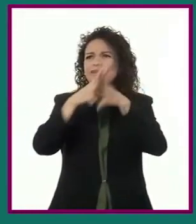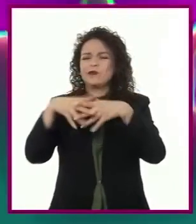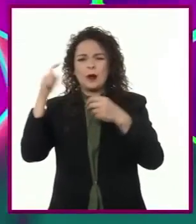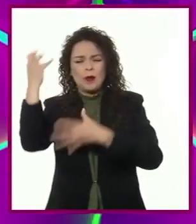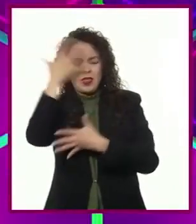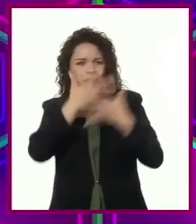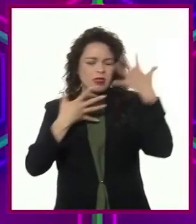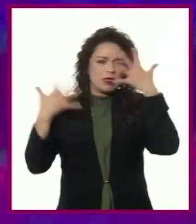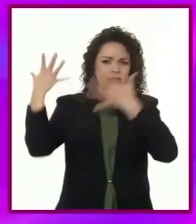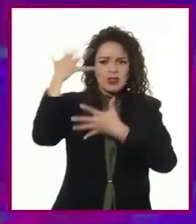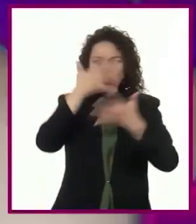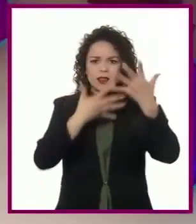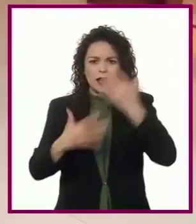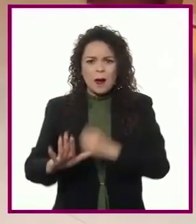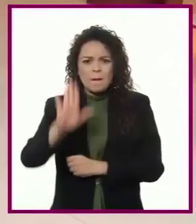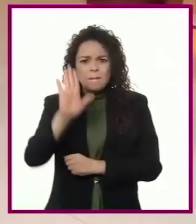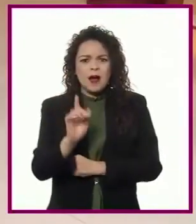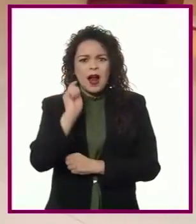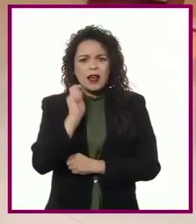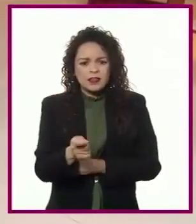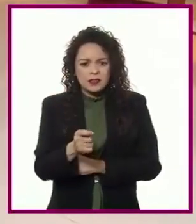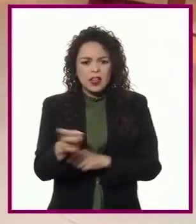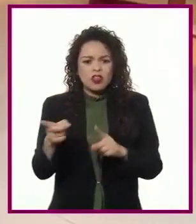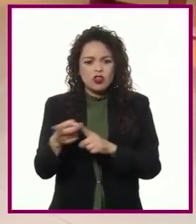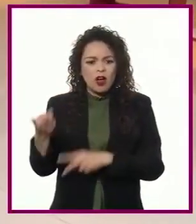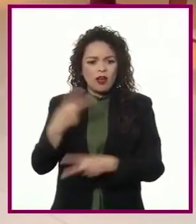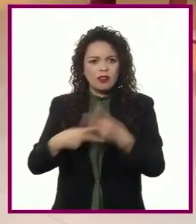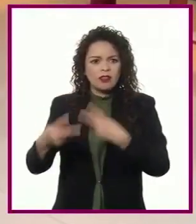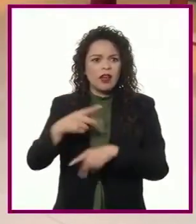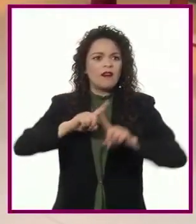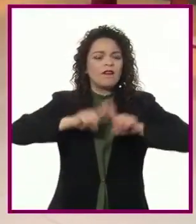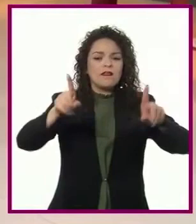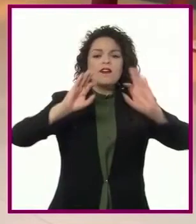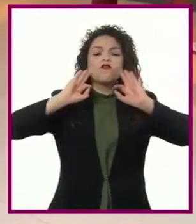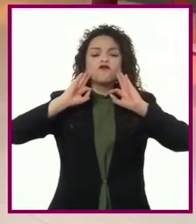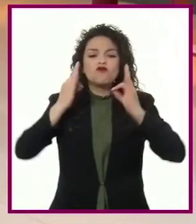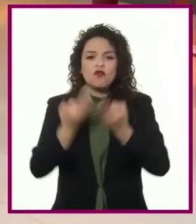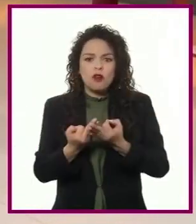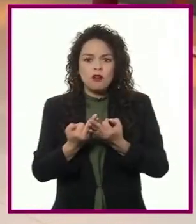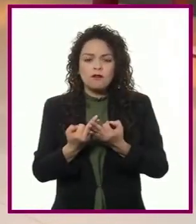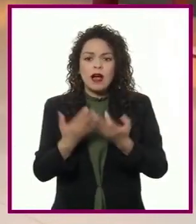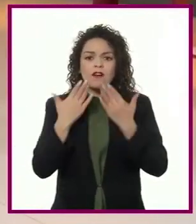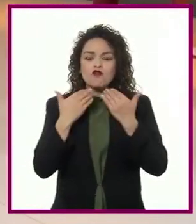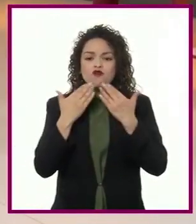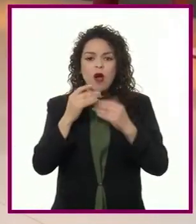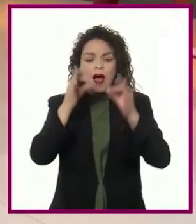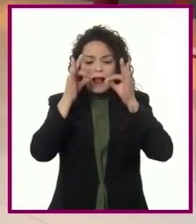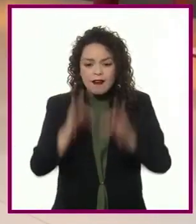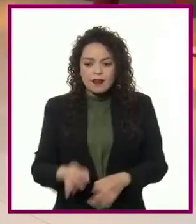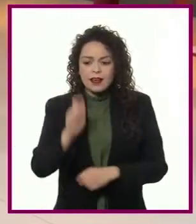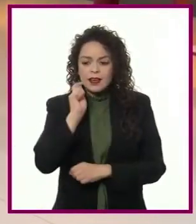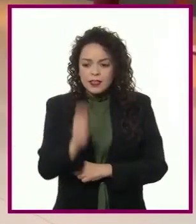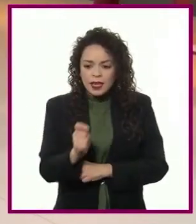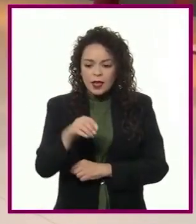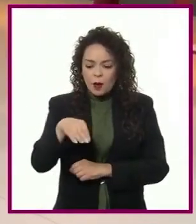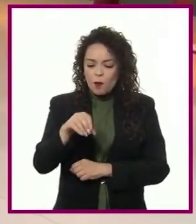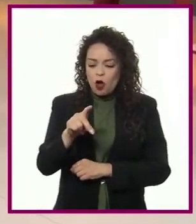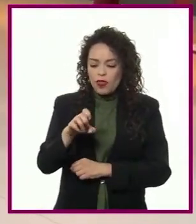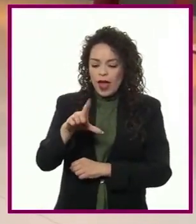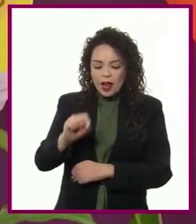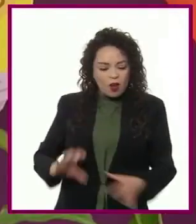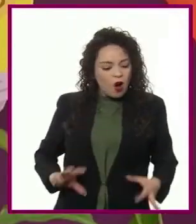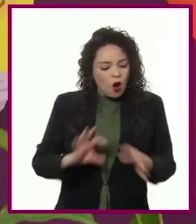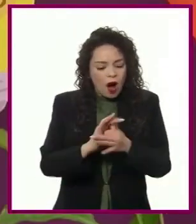confusas, que parecen haber sido creadas de forma diferente y sin apegarse a un modelo o partes de un